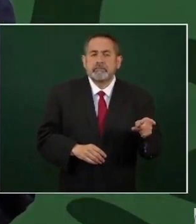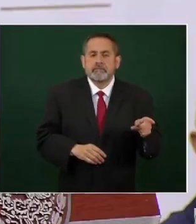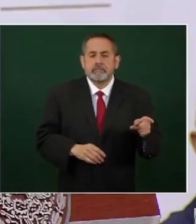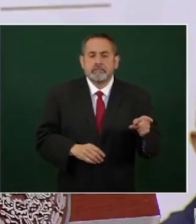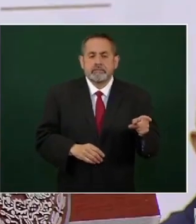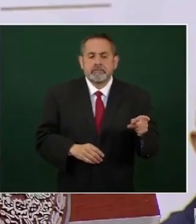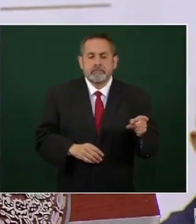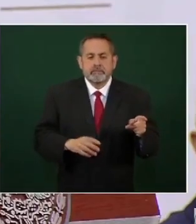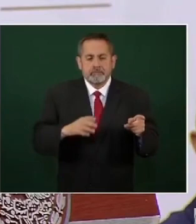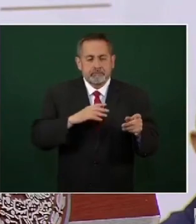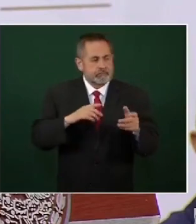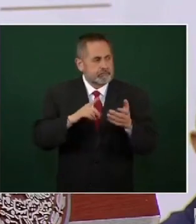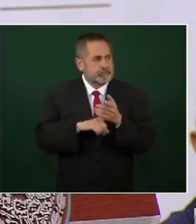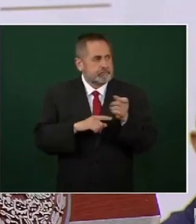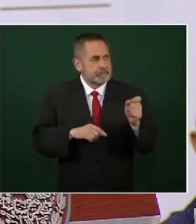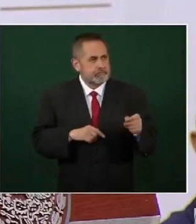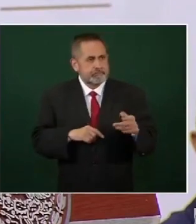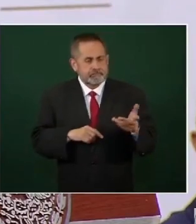había